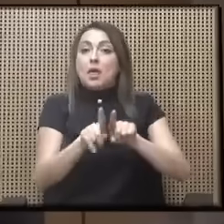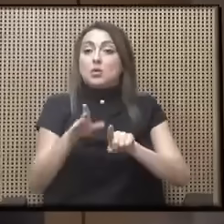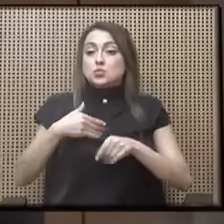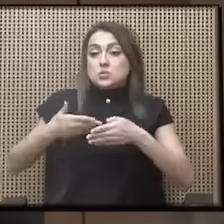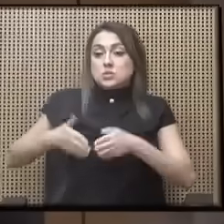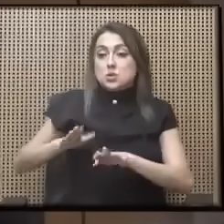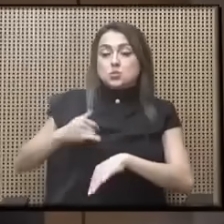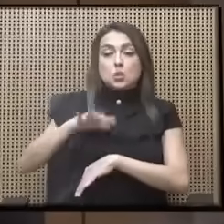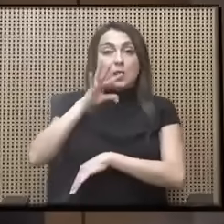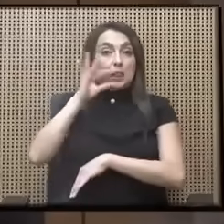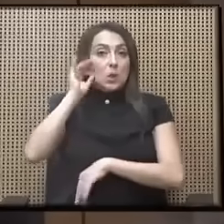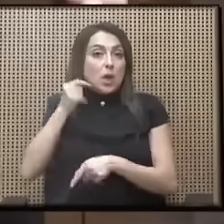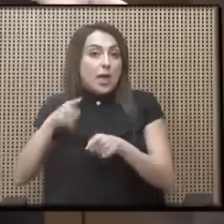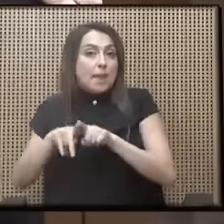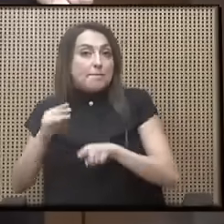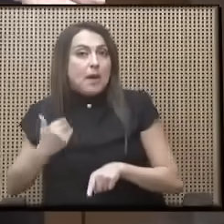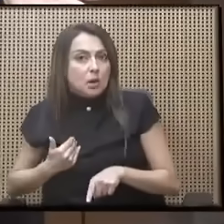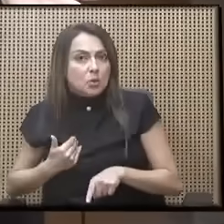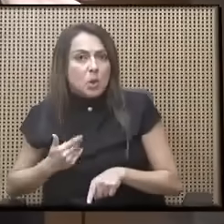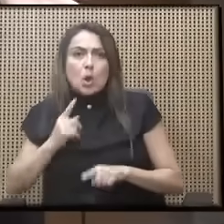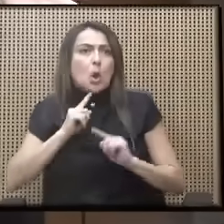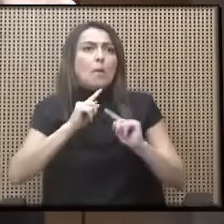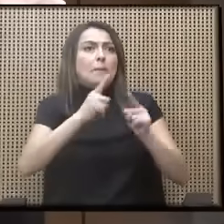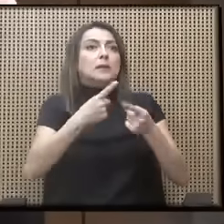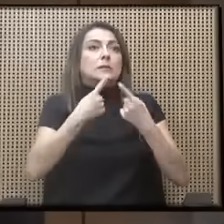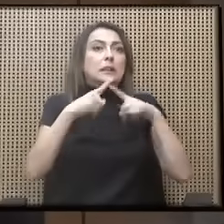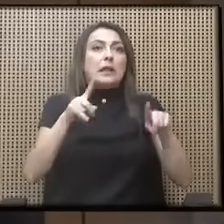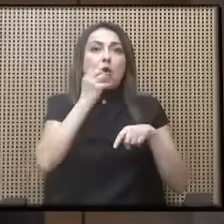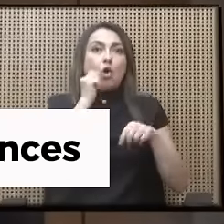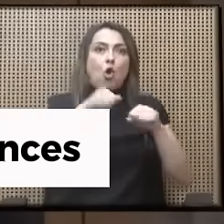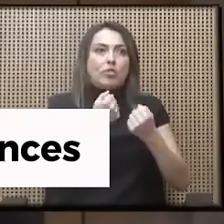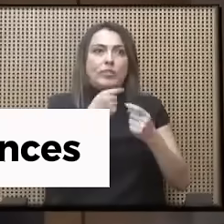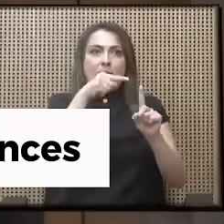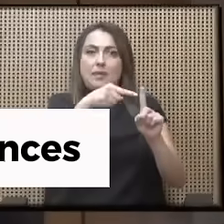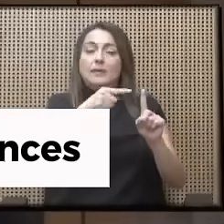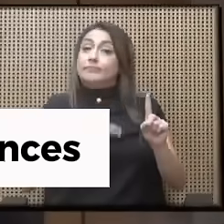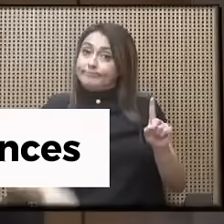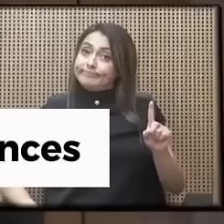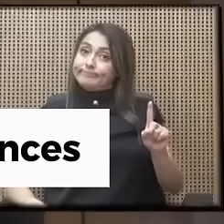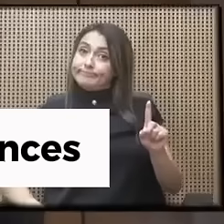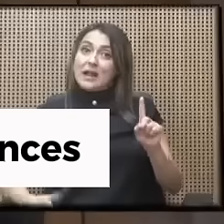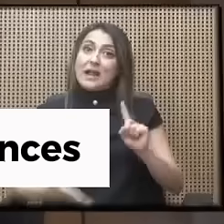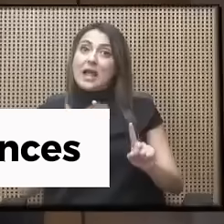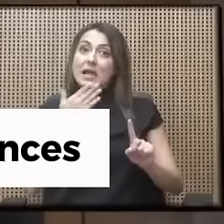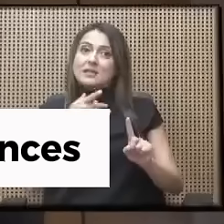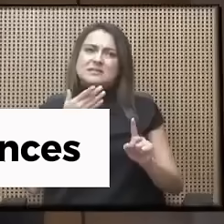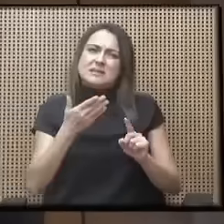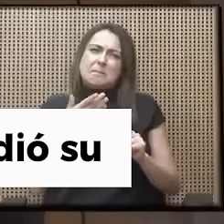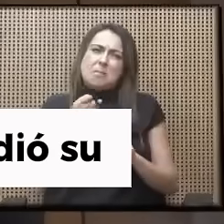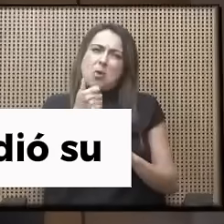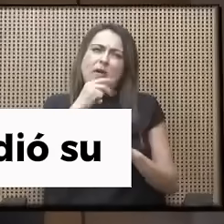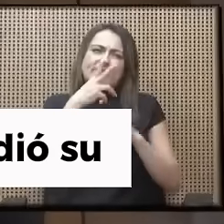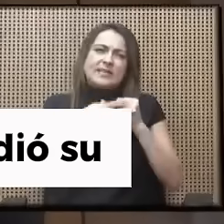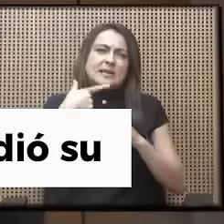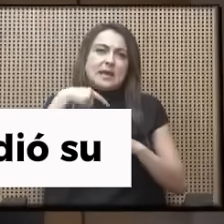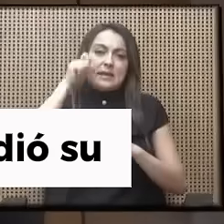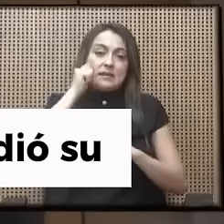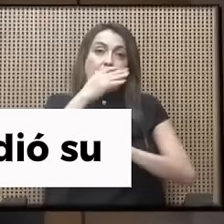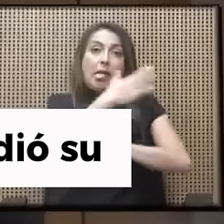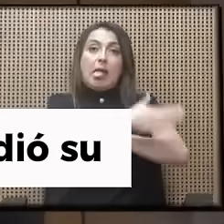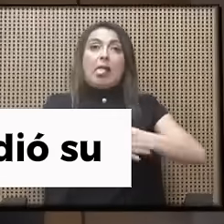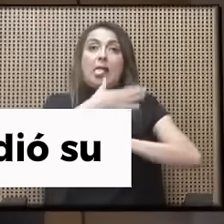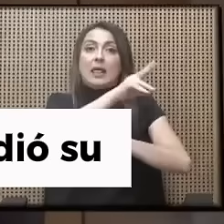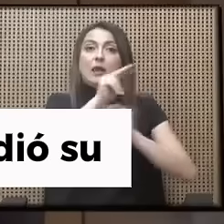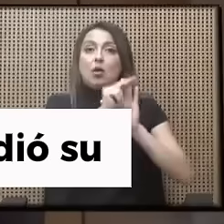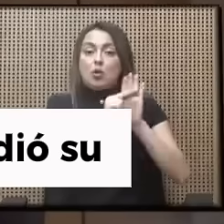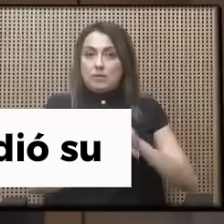hijos, sus tíos, sus hermanos no van a ir a declarar contra él, normalmente él, casi nunca es ella, y entonces se escudan en esa norma,